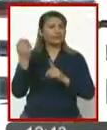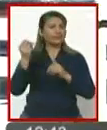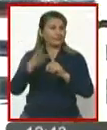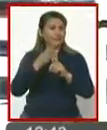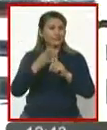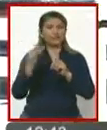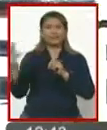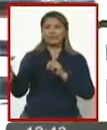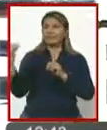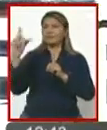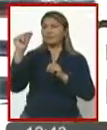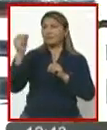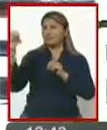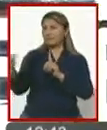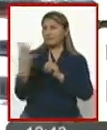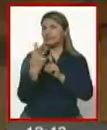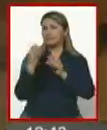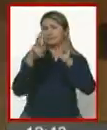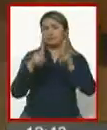agredido por más de 20 reos.